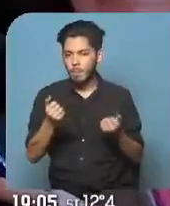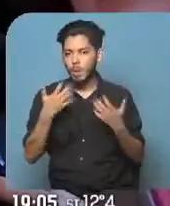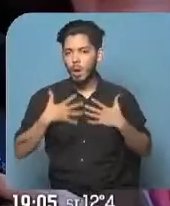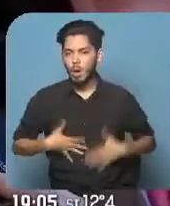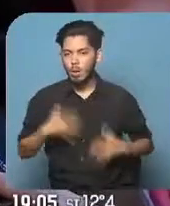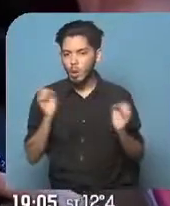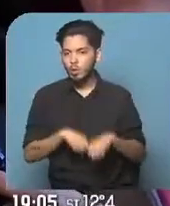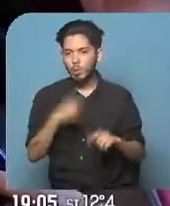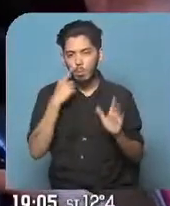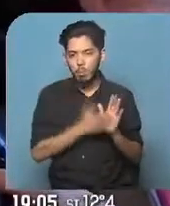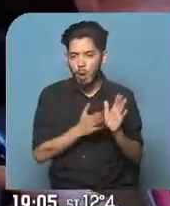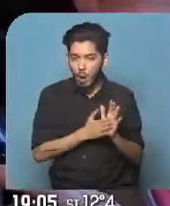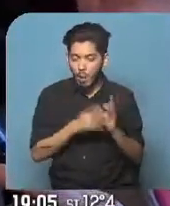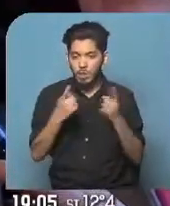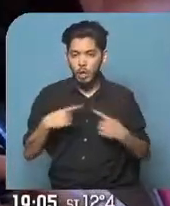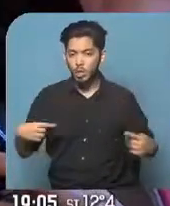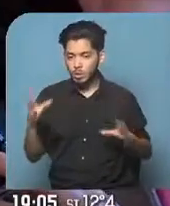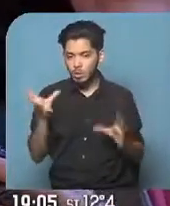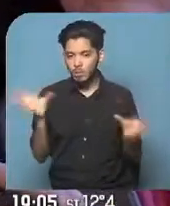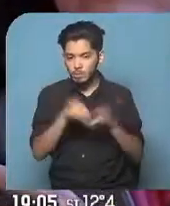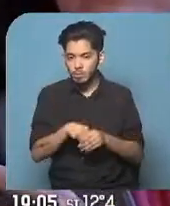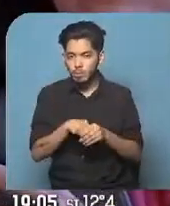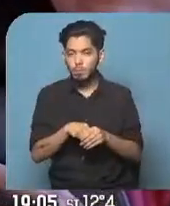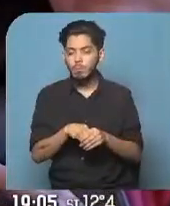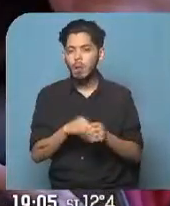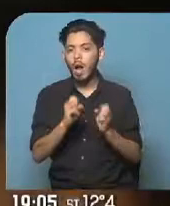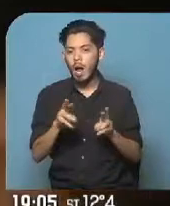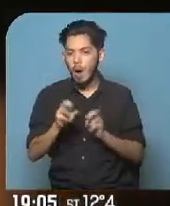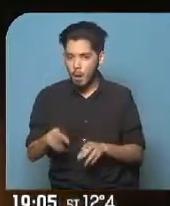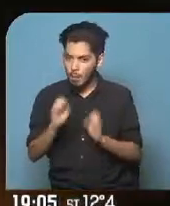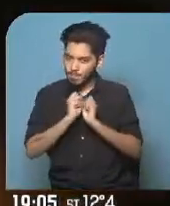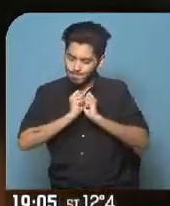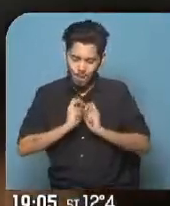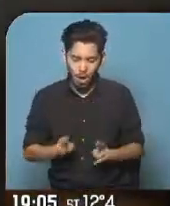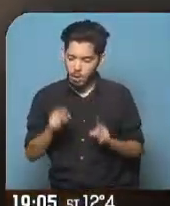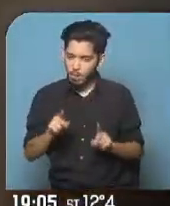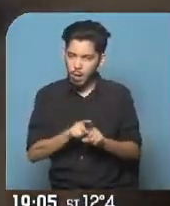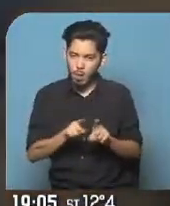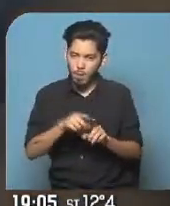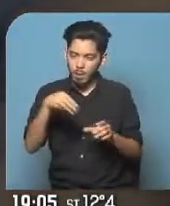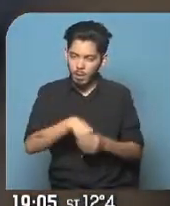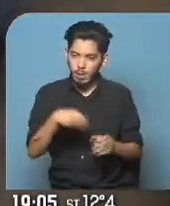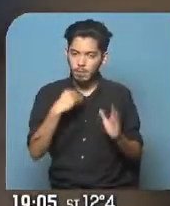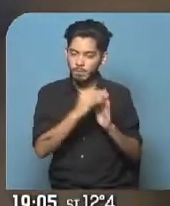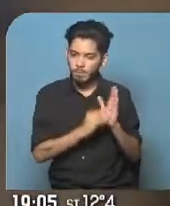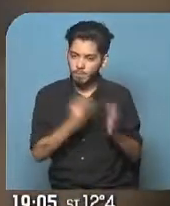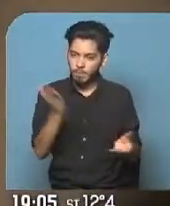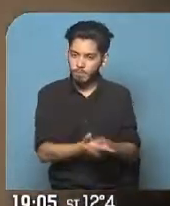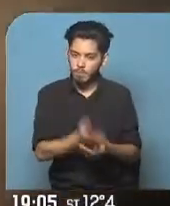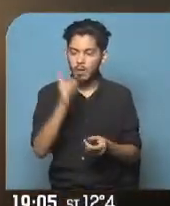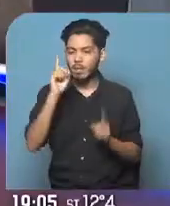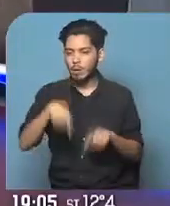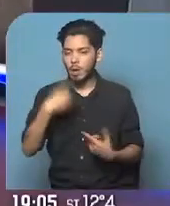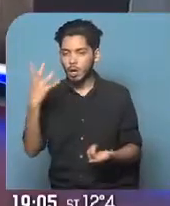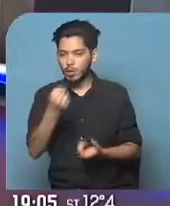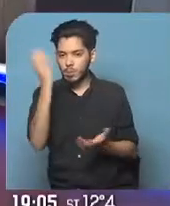prueba todo eso se utilizó como agravante para para calificar para calificar y cuidar de esa pena